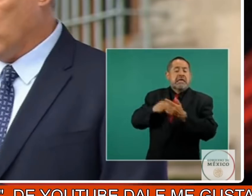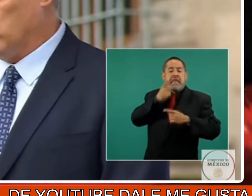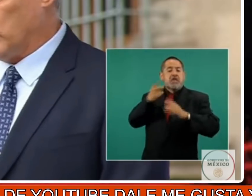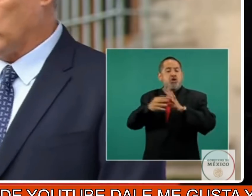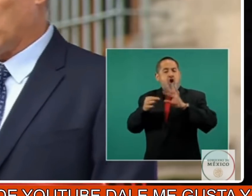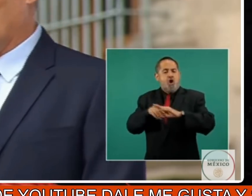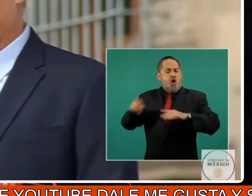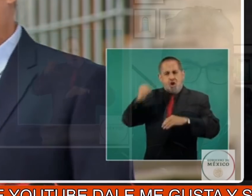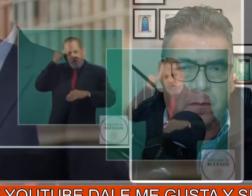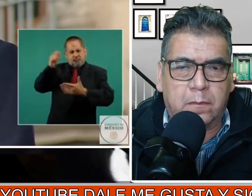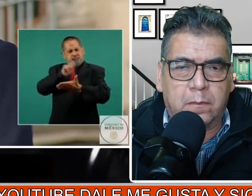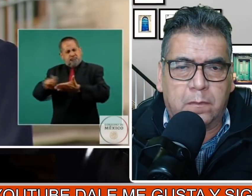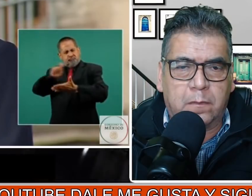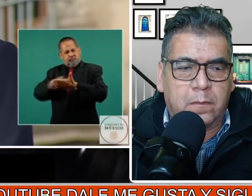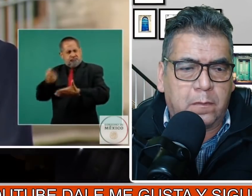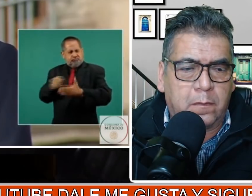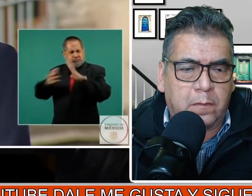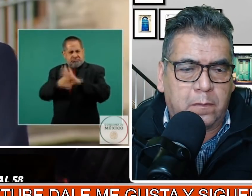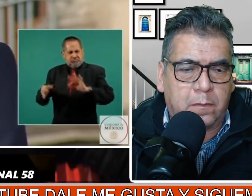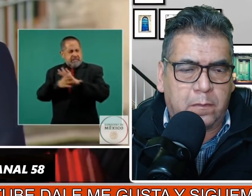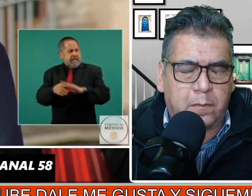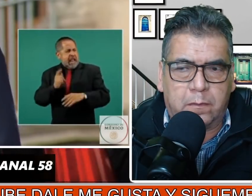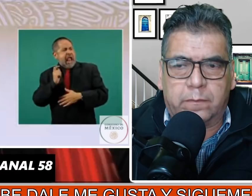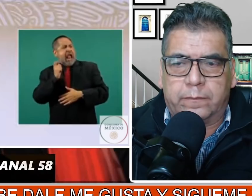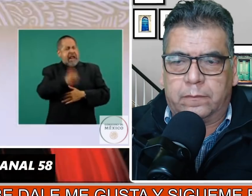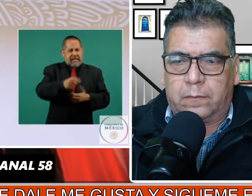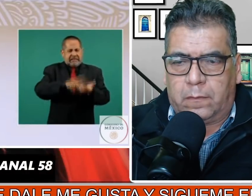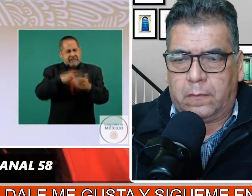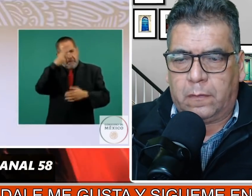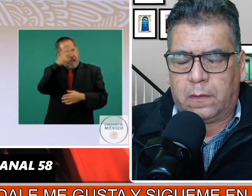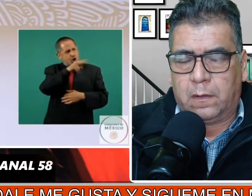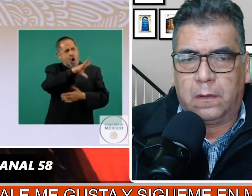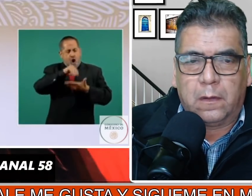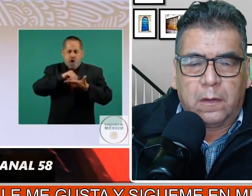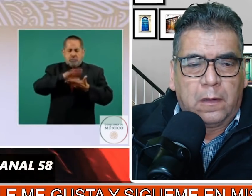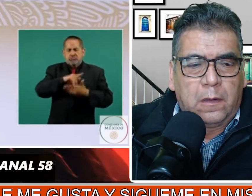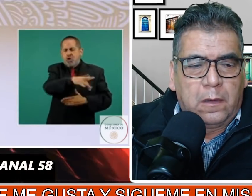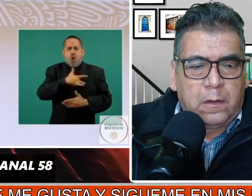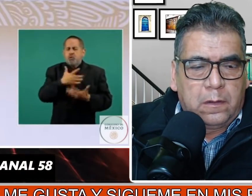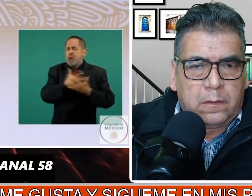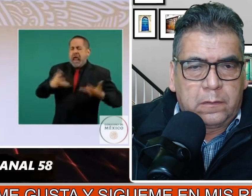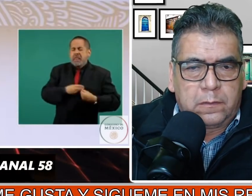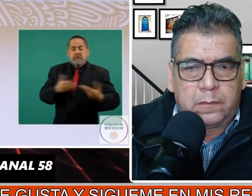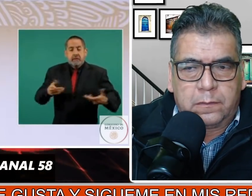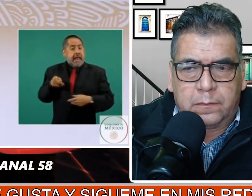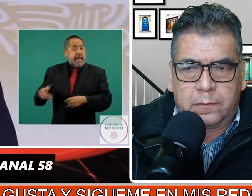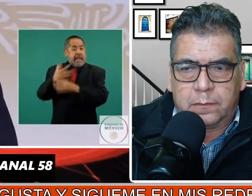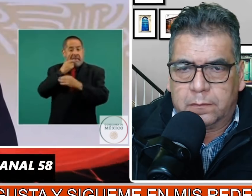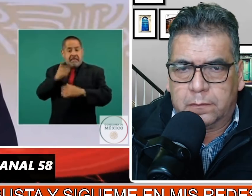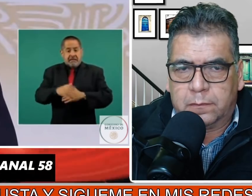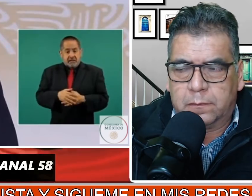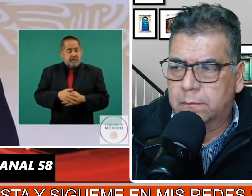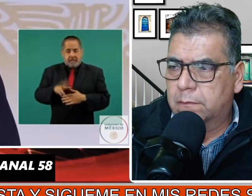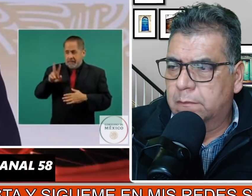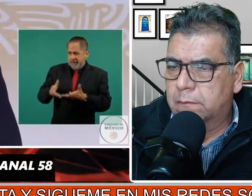dibujó con su prosa colorida un retrato fiel de este pueblo generoso al afirmar como de la raíz de la